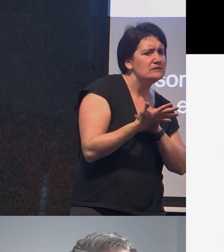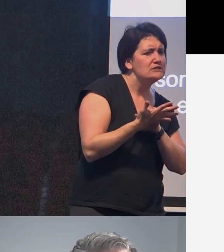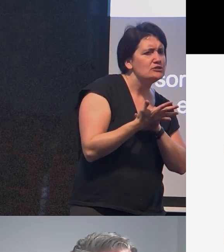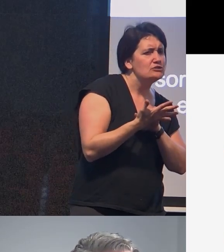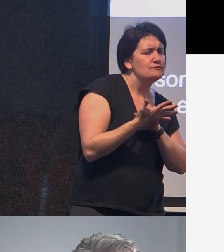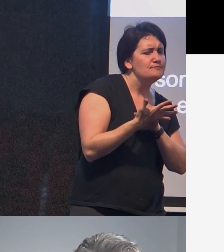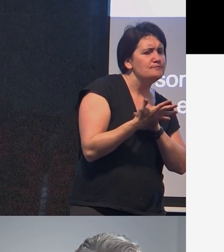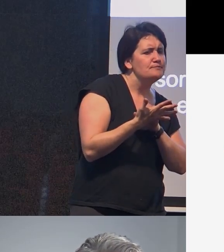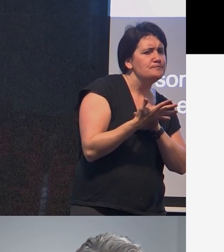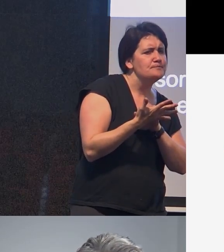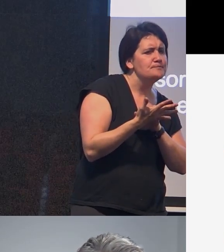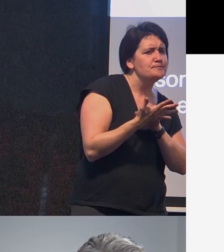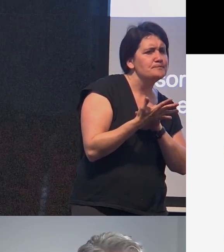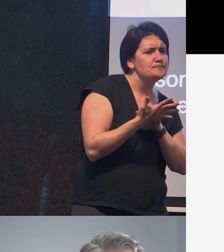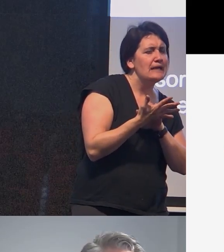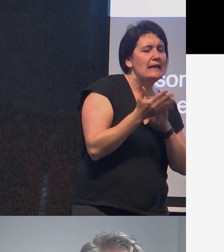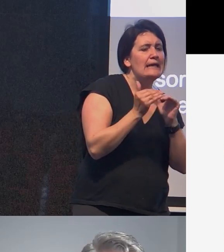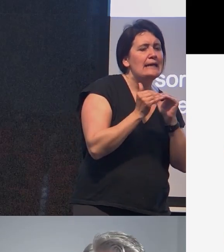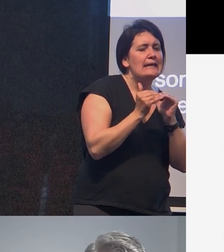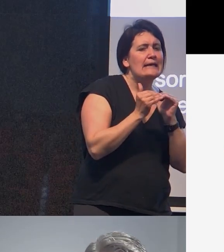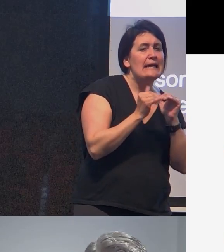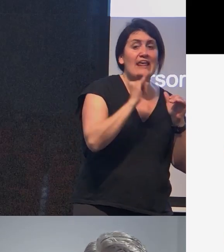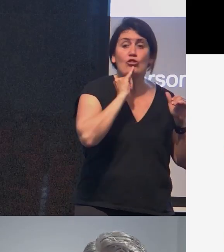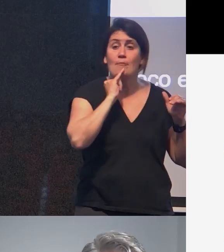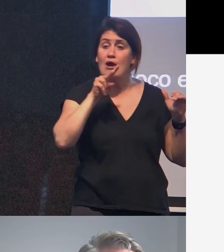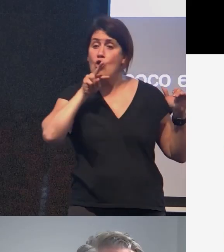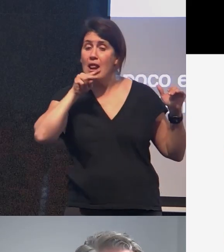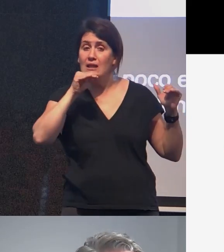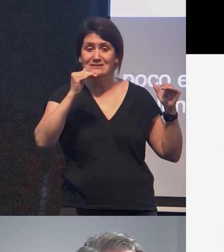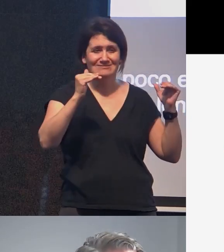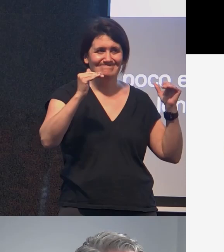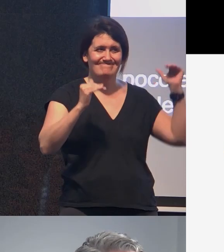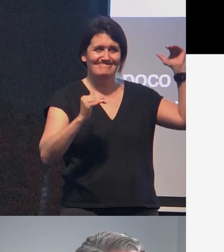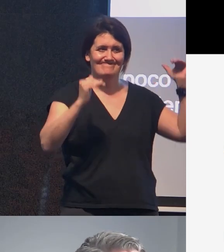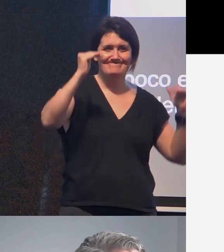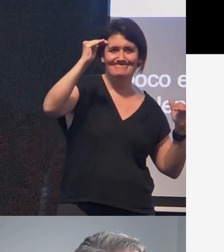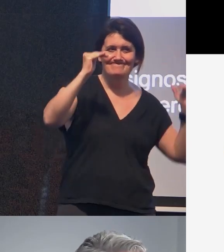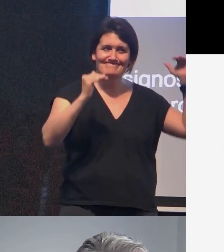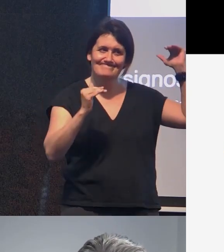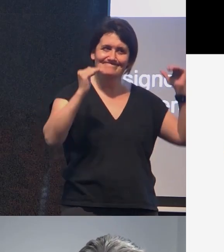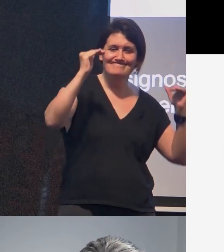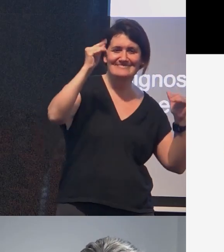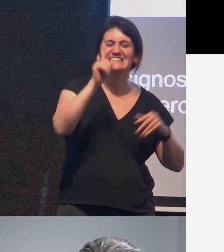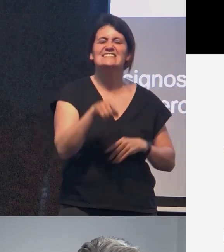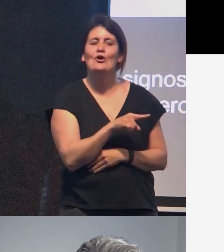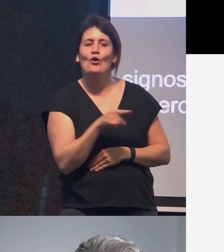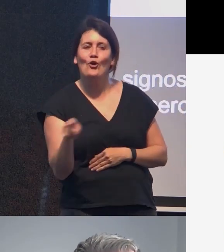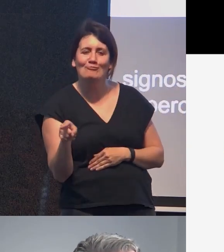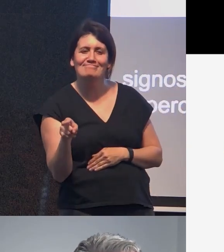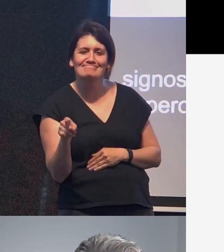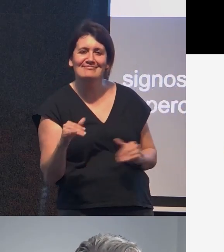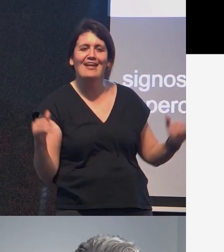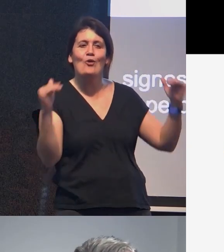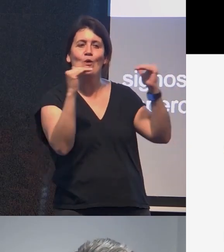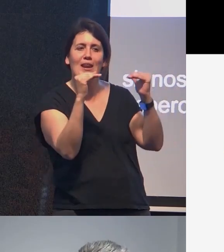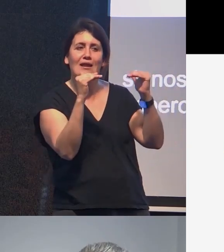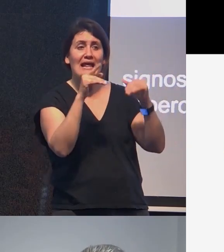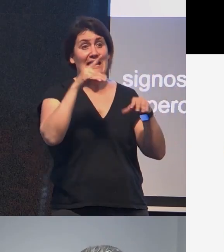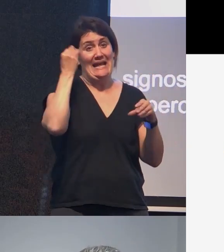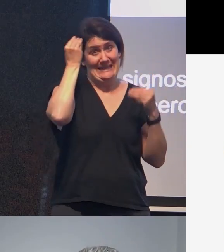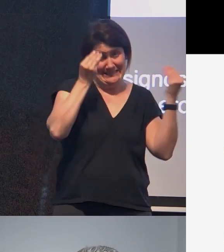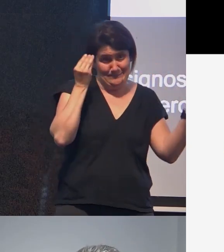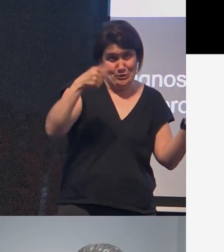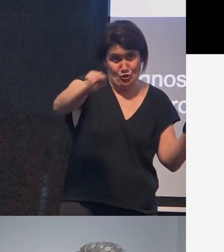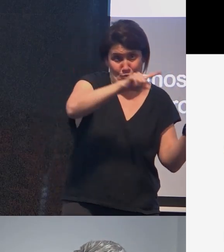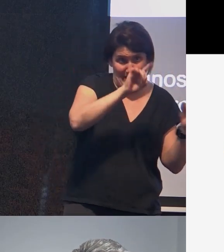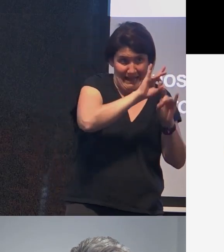está a la misma estatura que las lenguas orales. Espero que esto todos tengamos bastante claro,